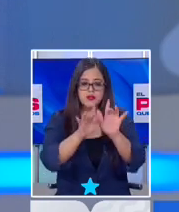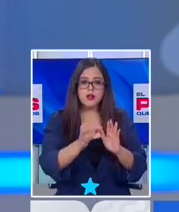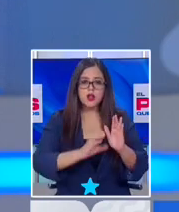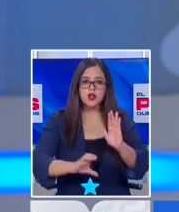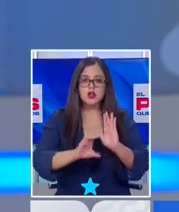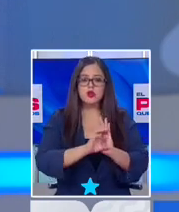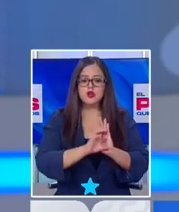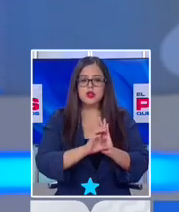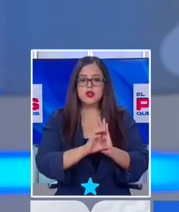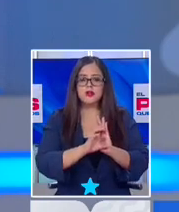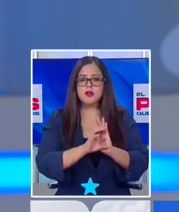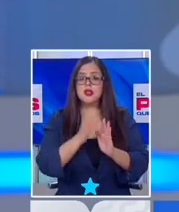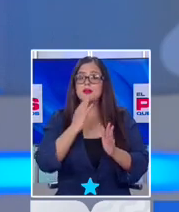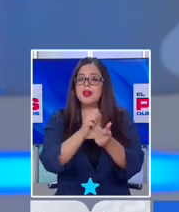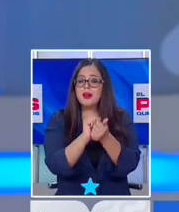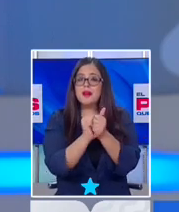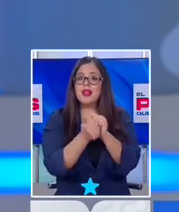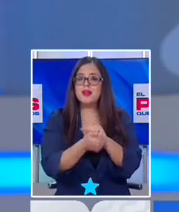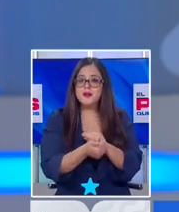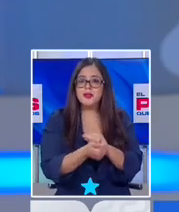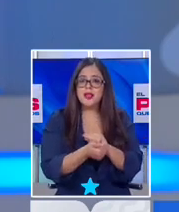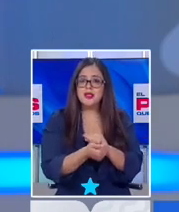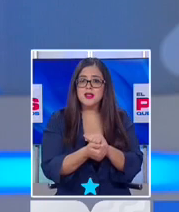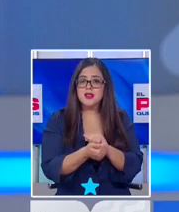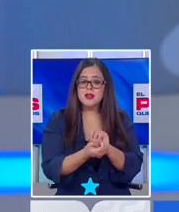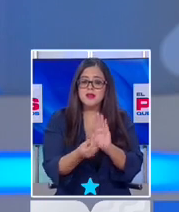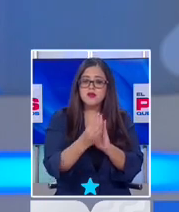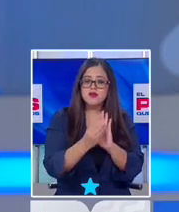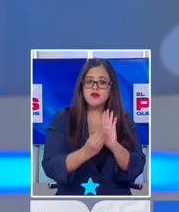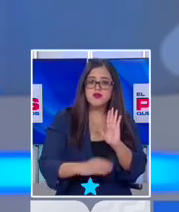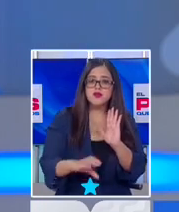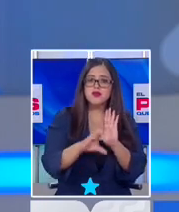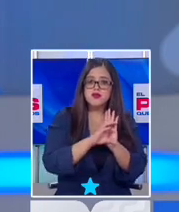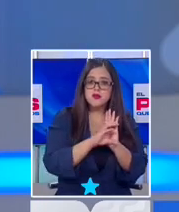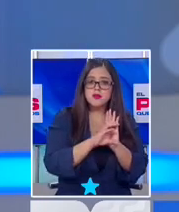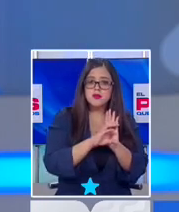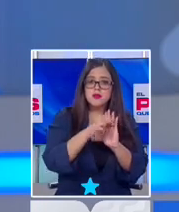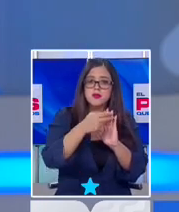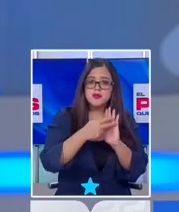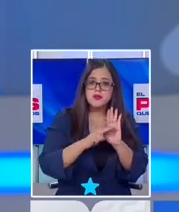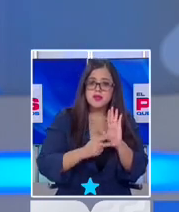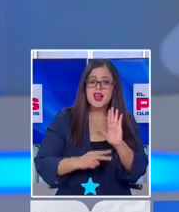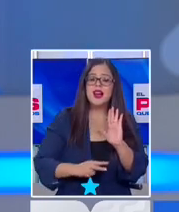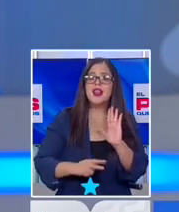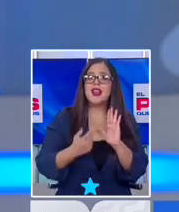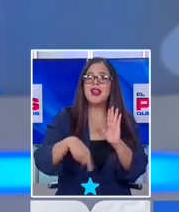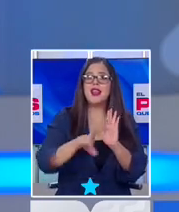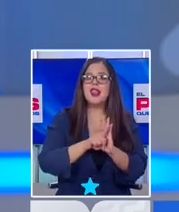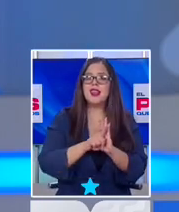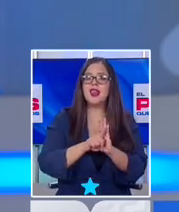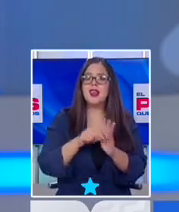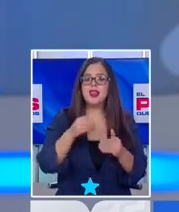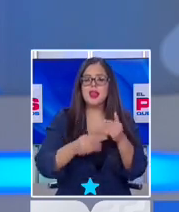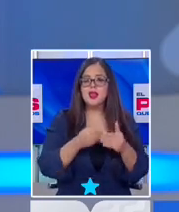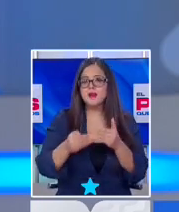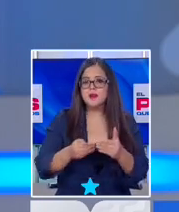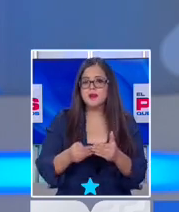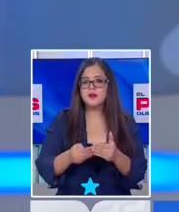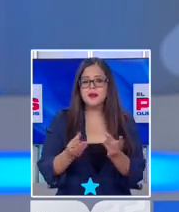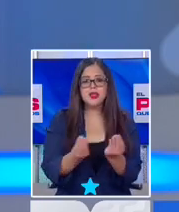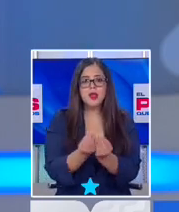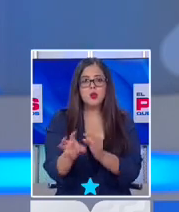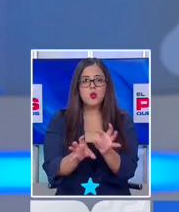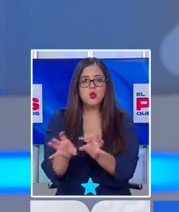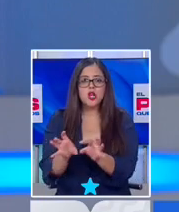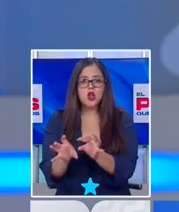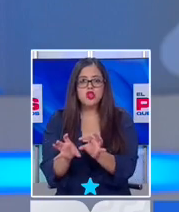para además adaptar el texto constitucional a leyes de aplicación porque hay muchas cosas que